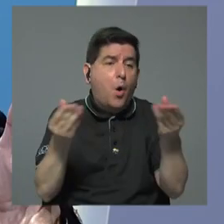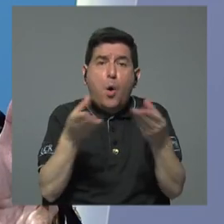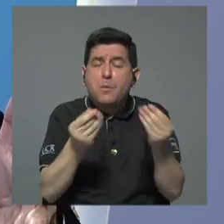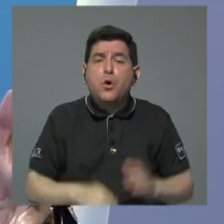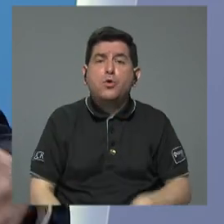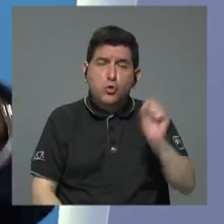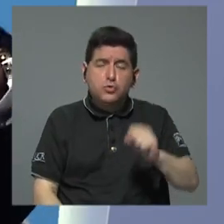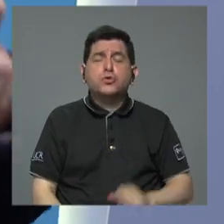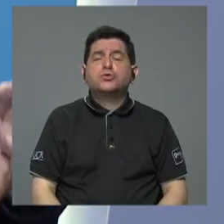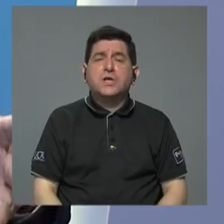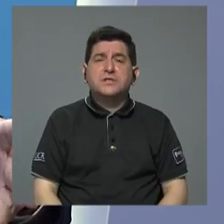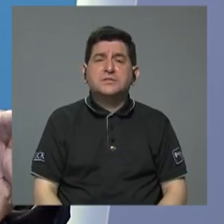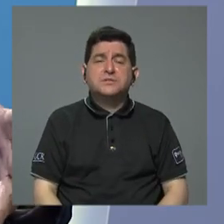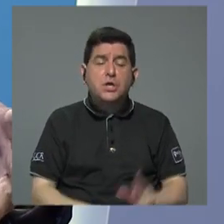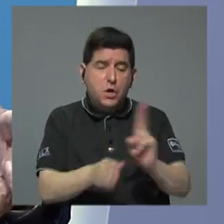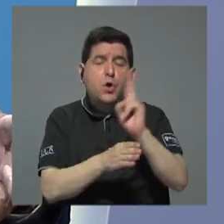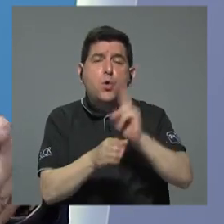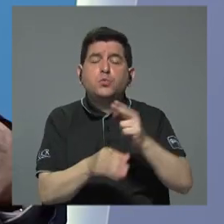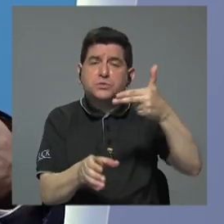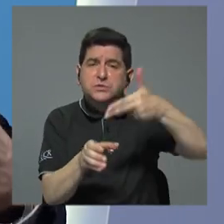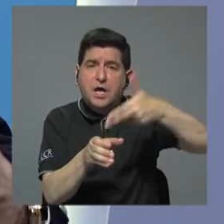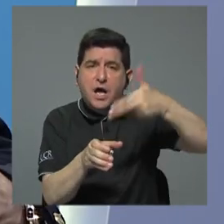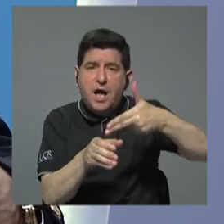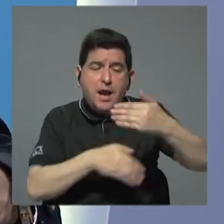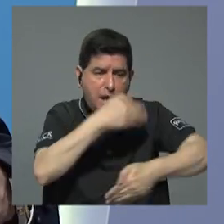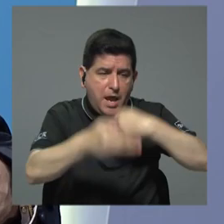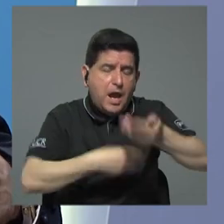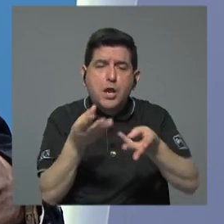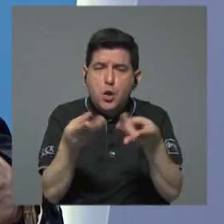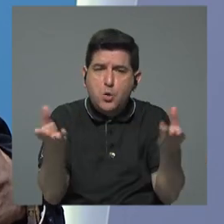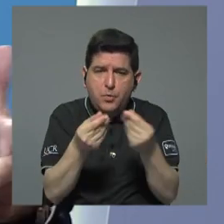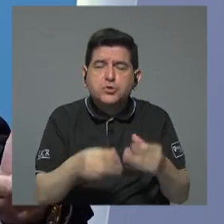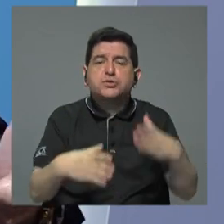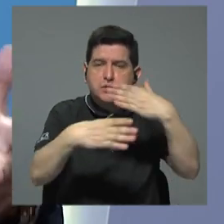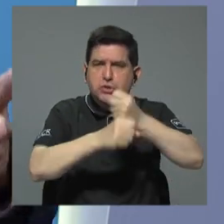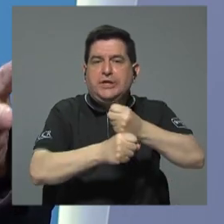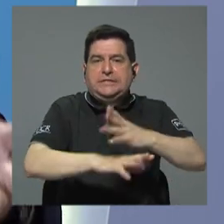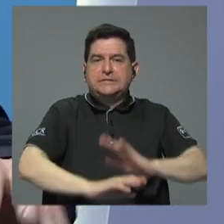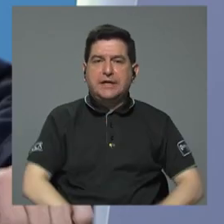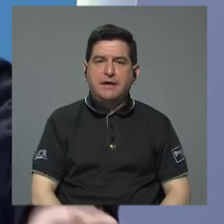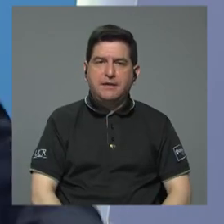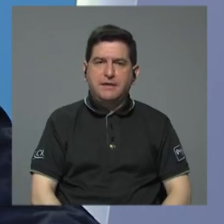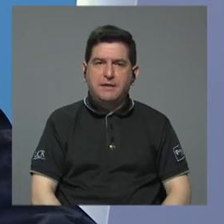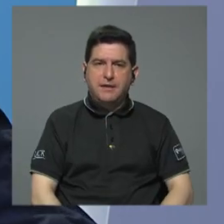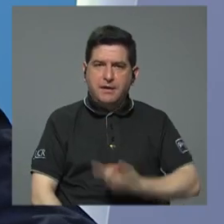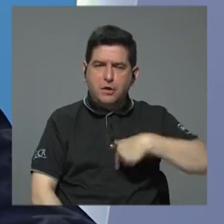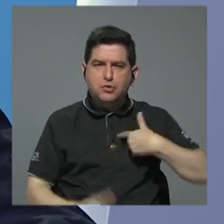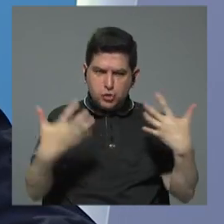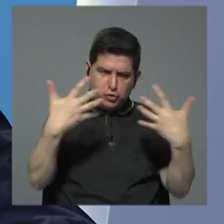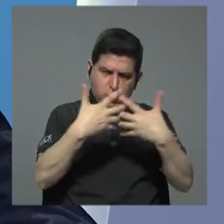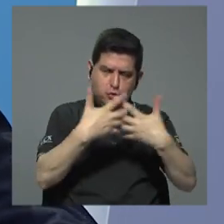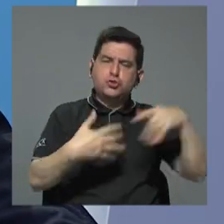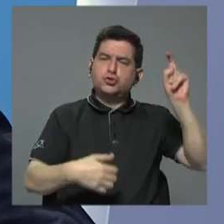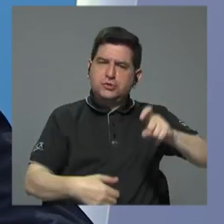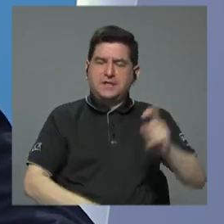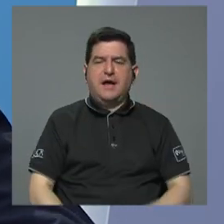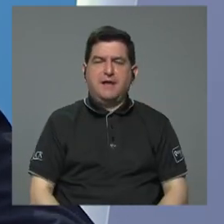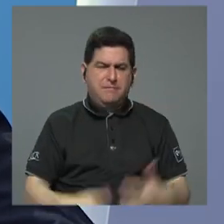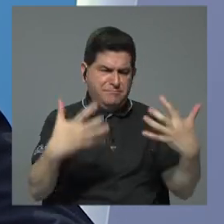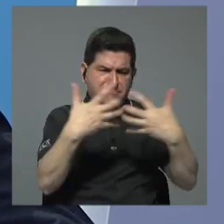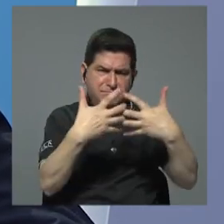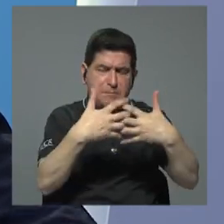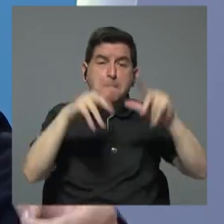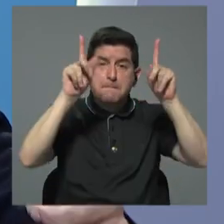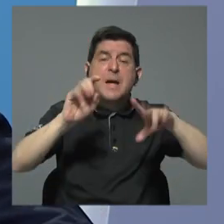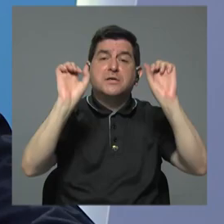que sí queman petróleo o que sí usan petróleo en su producción o manufactura. Entonces tenemos que ser más consistentes. Y lo consistente es que la